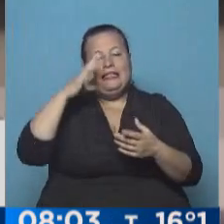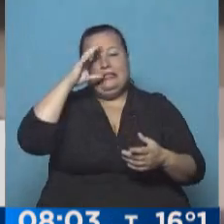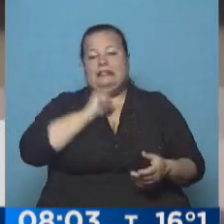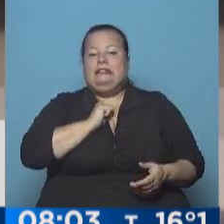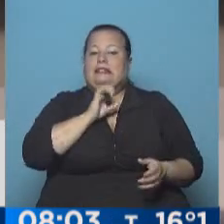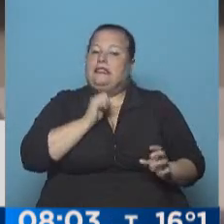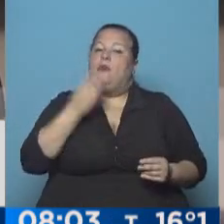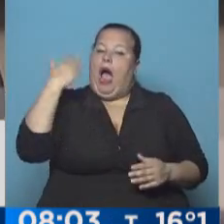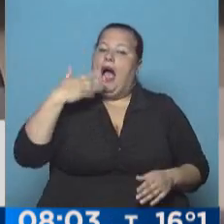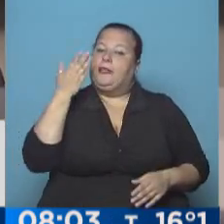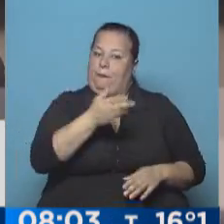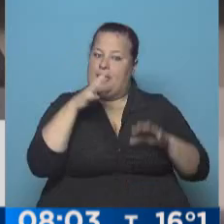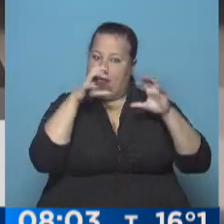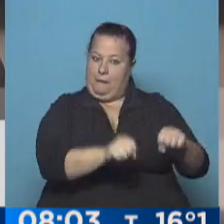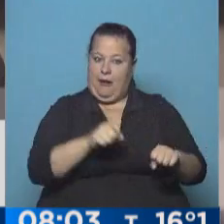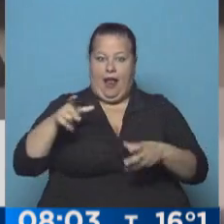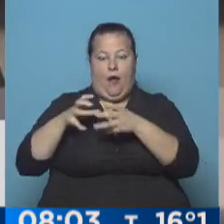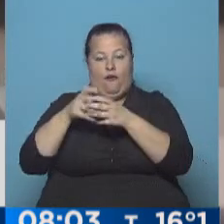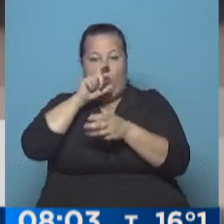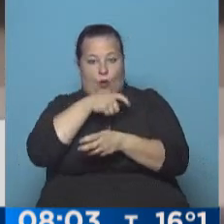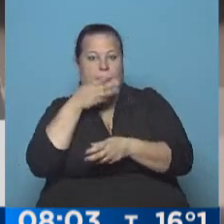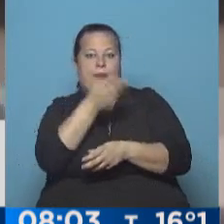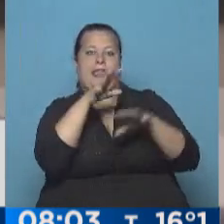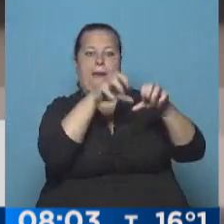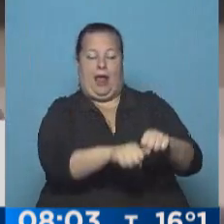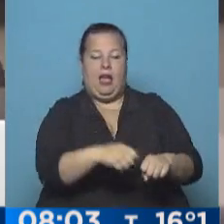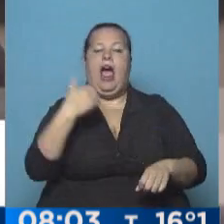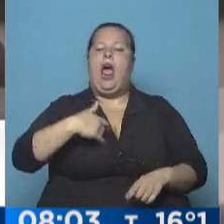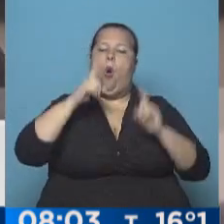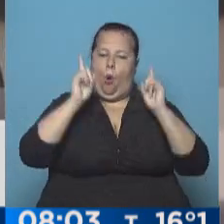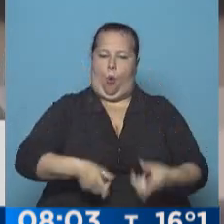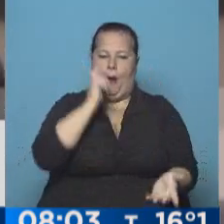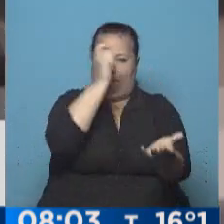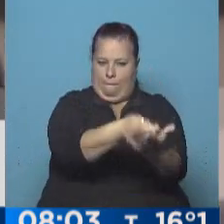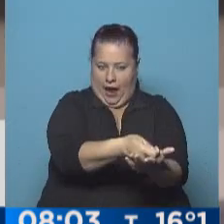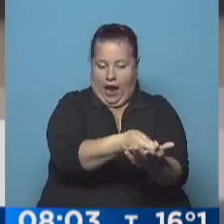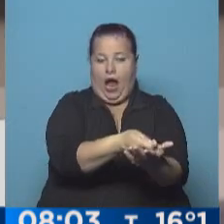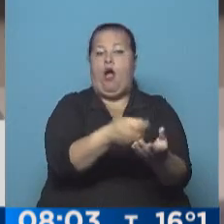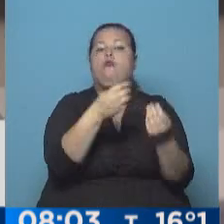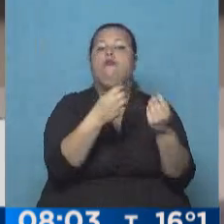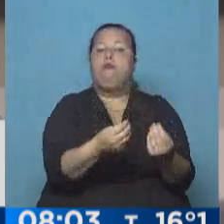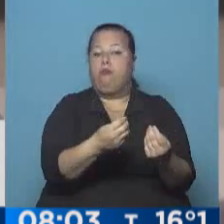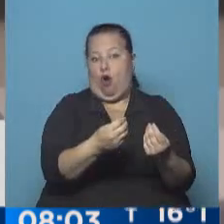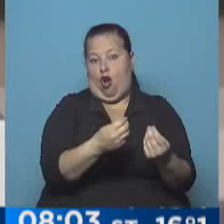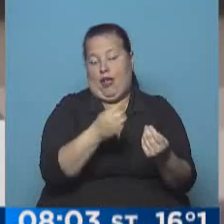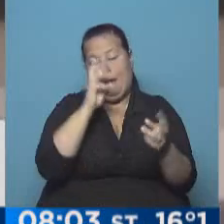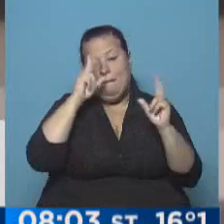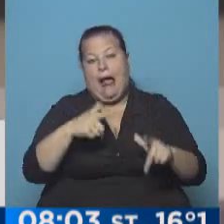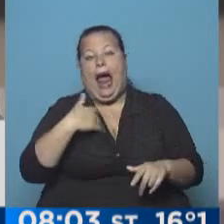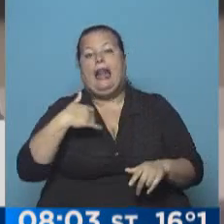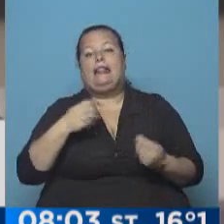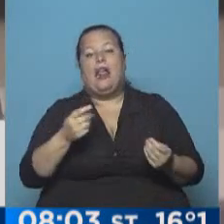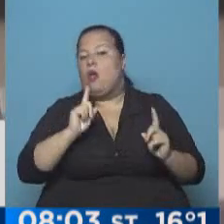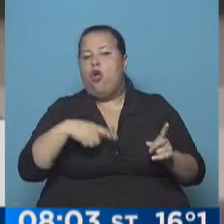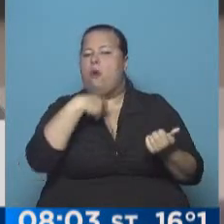había un pedido de embargo de parte de los fondos buitre argentina hace igualmente el pago porque la estrategia argentina era